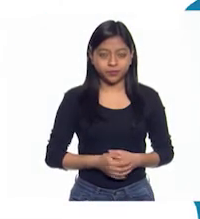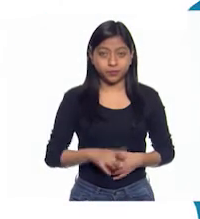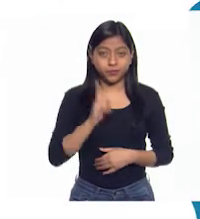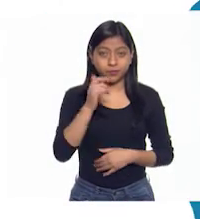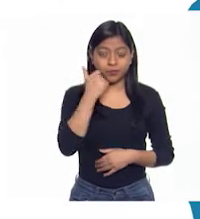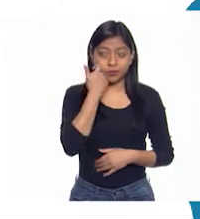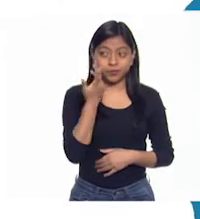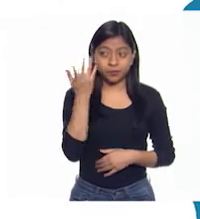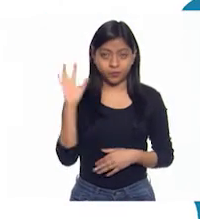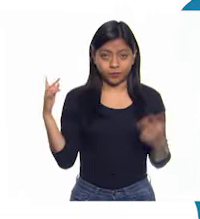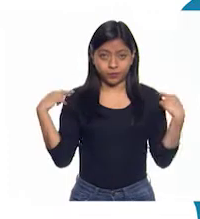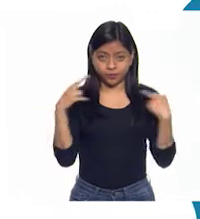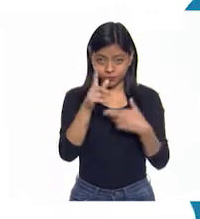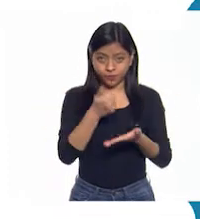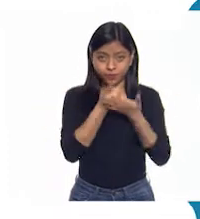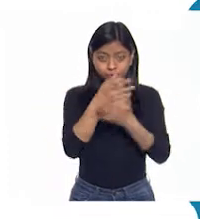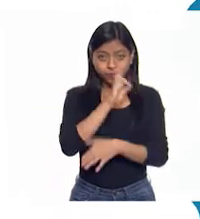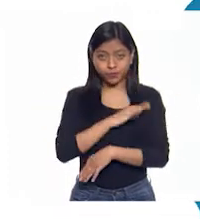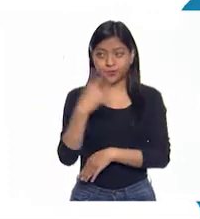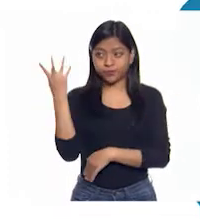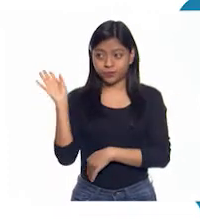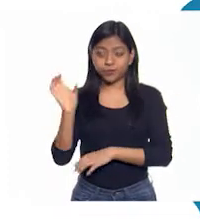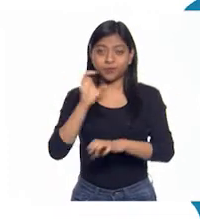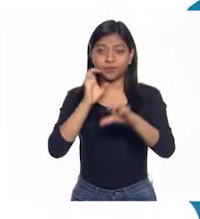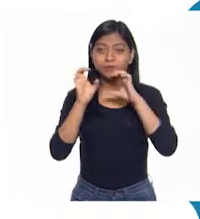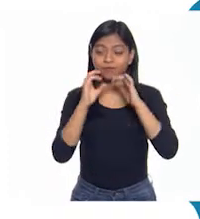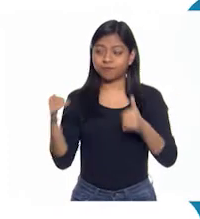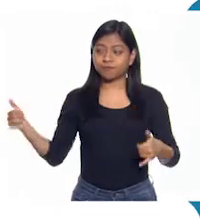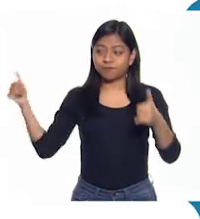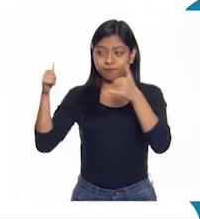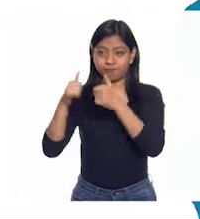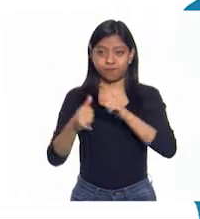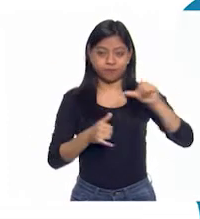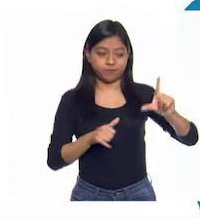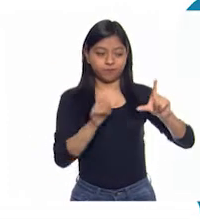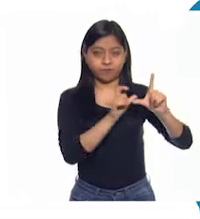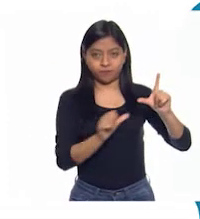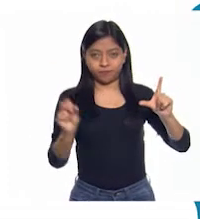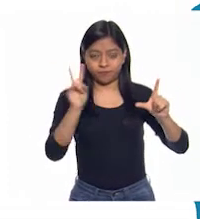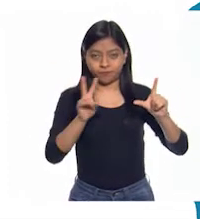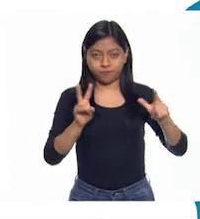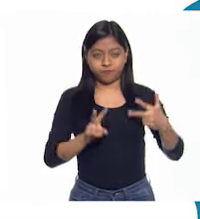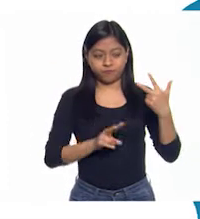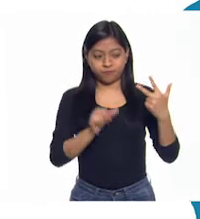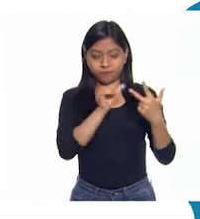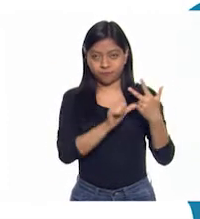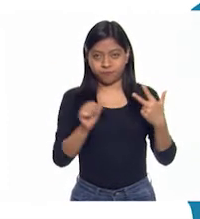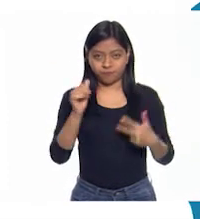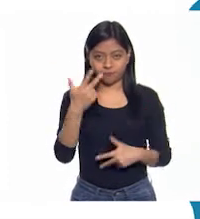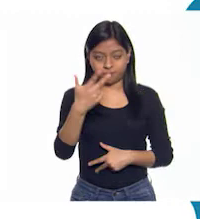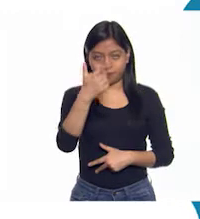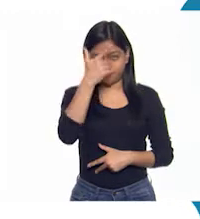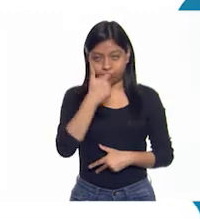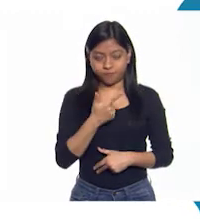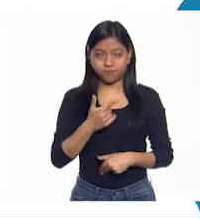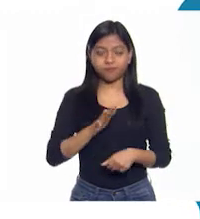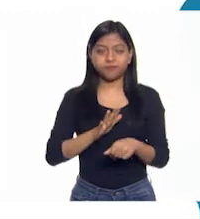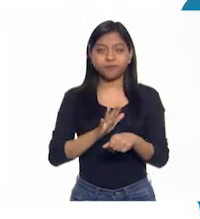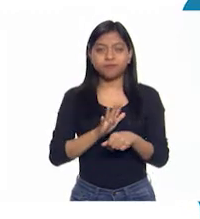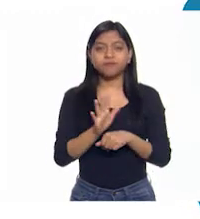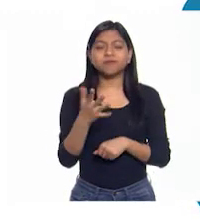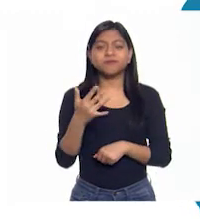Para solicitar apoyo pedagógico, comunícate con maestras y maestros de lunes a viernes de 8 a 20 horas al